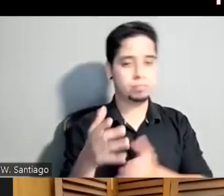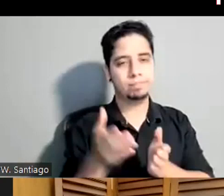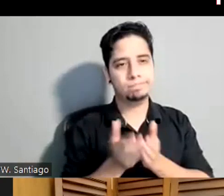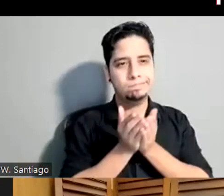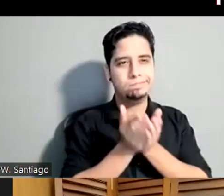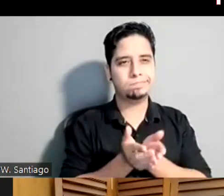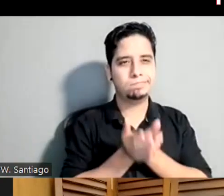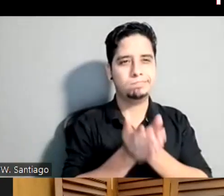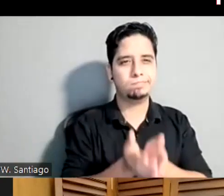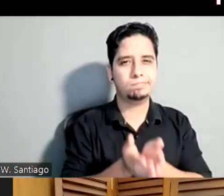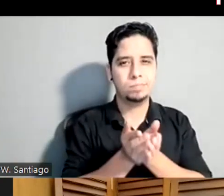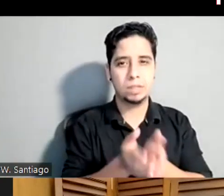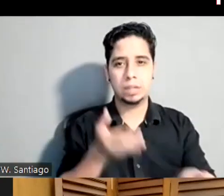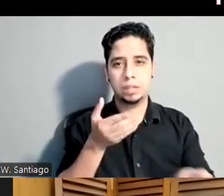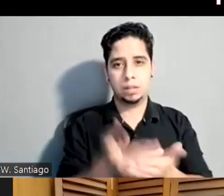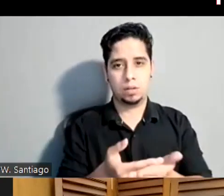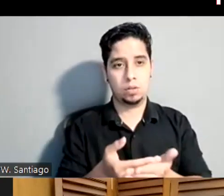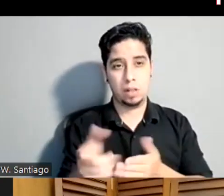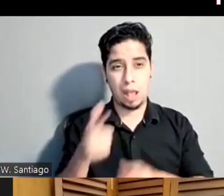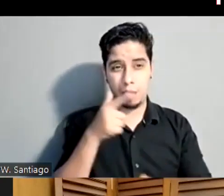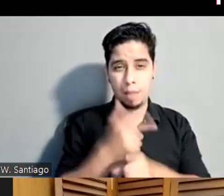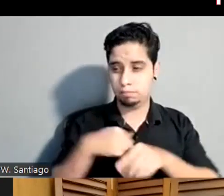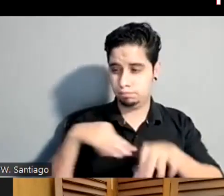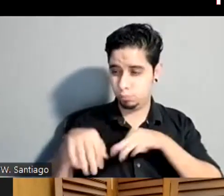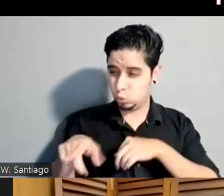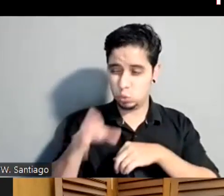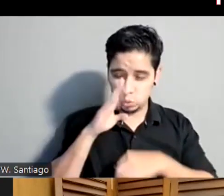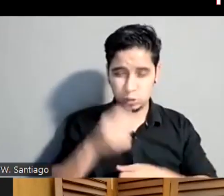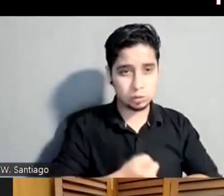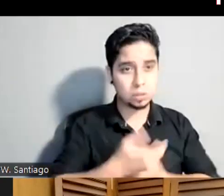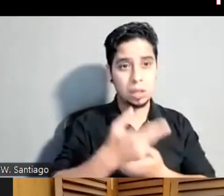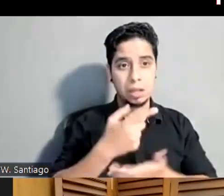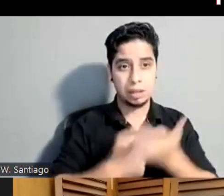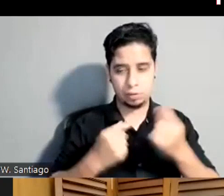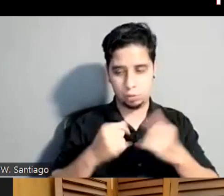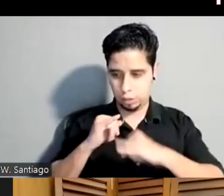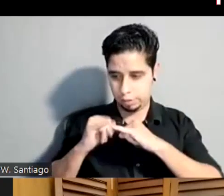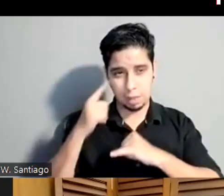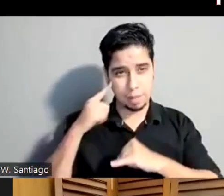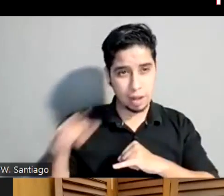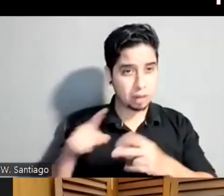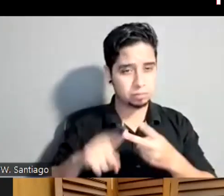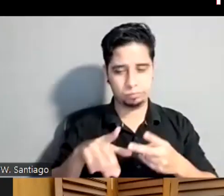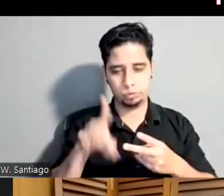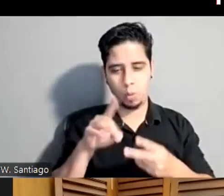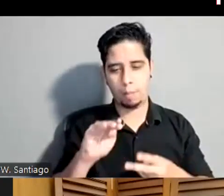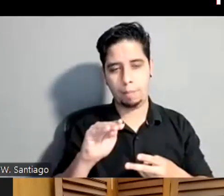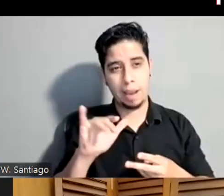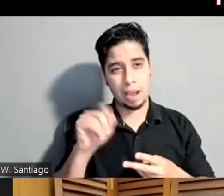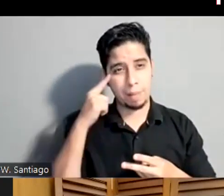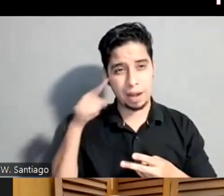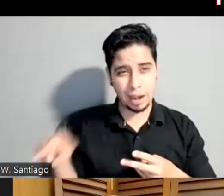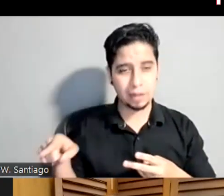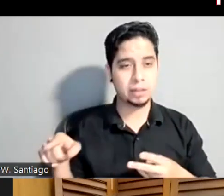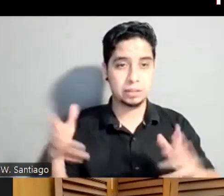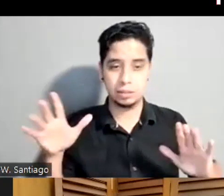él llegó allá y la hermana le dijo, no, tú vas a cantar. Y le consiguió unas entrevistas y le consiguió una beca. Bueno, y bueno, el